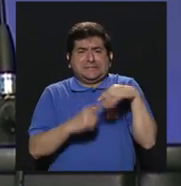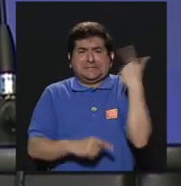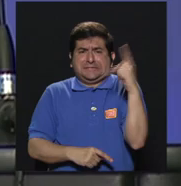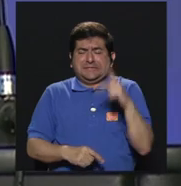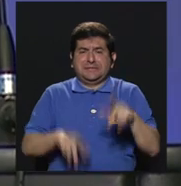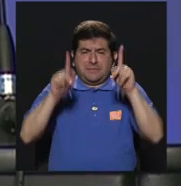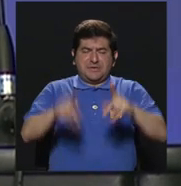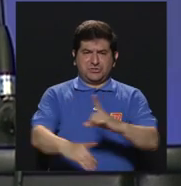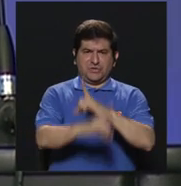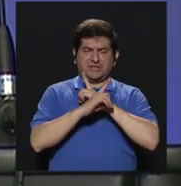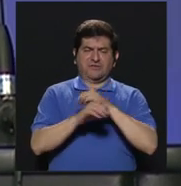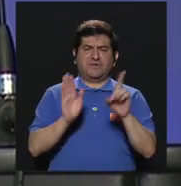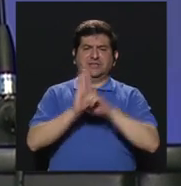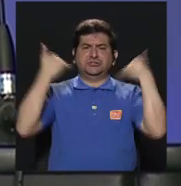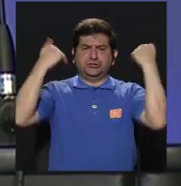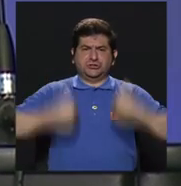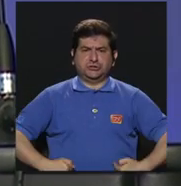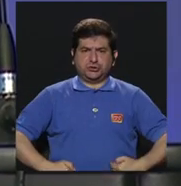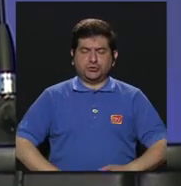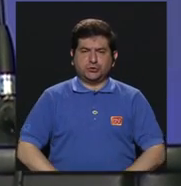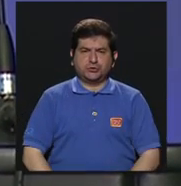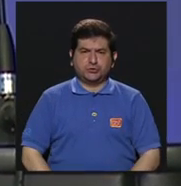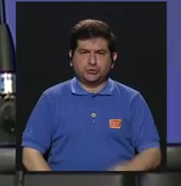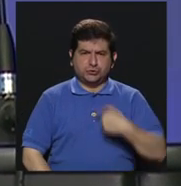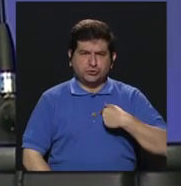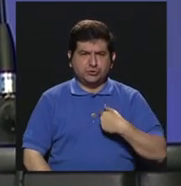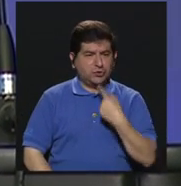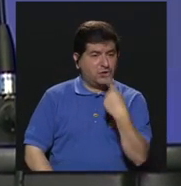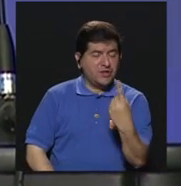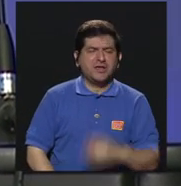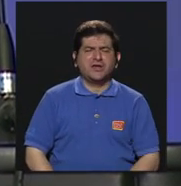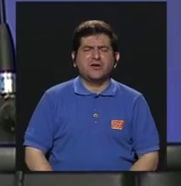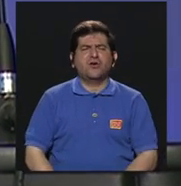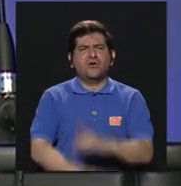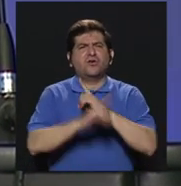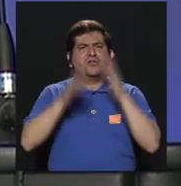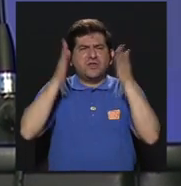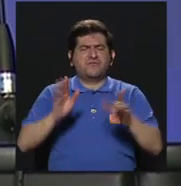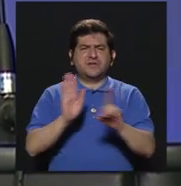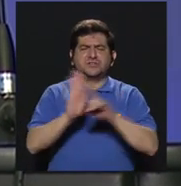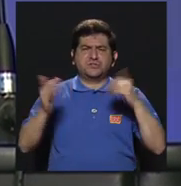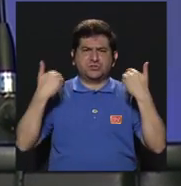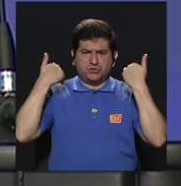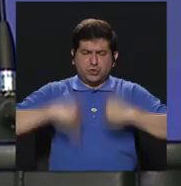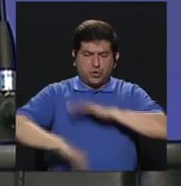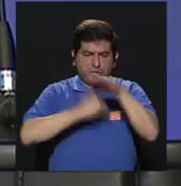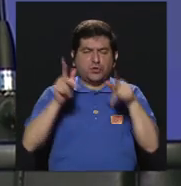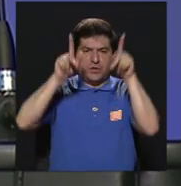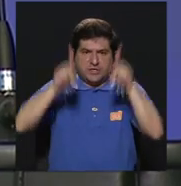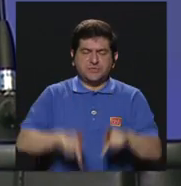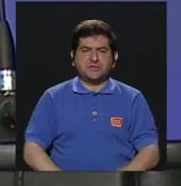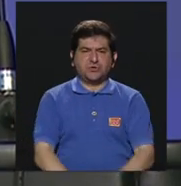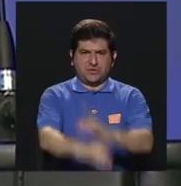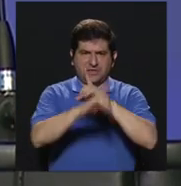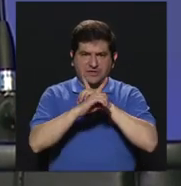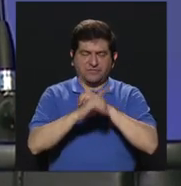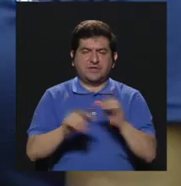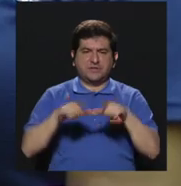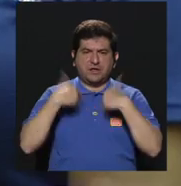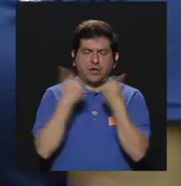los defensores de los derechos humanos. Yo advierto aquí que los defensores de derechos humanos son todos los que defienden grupos